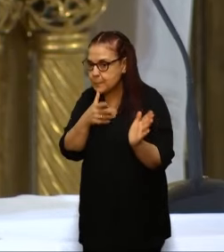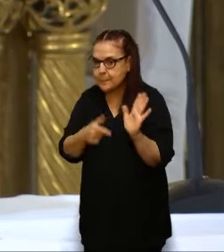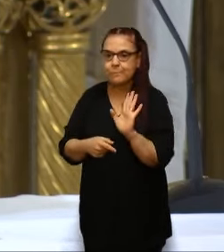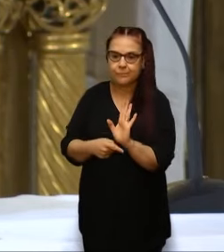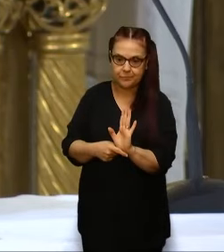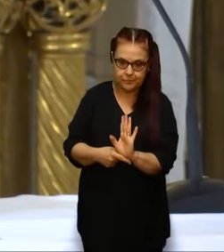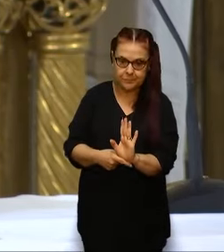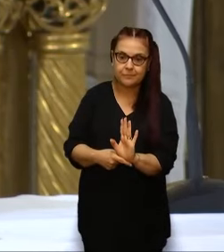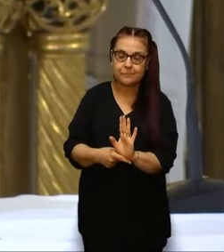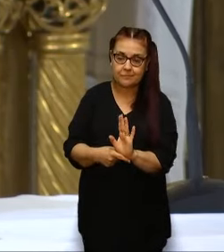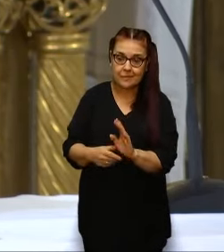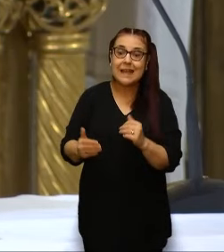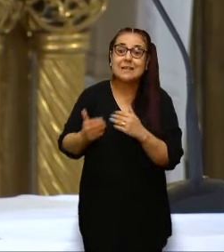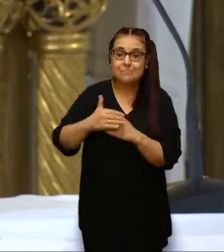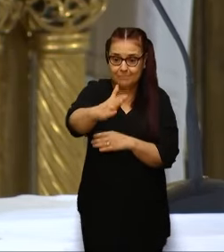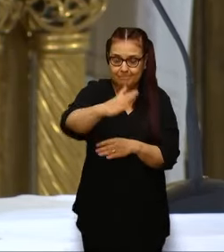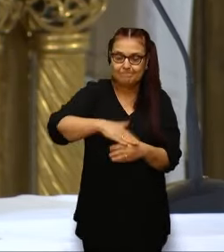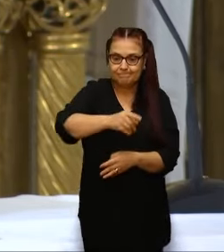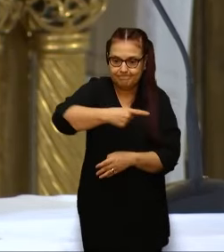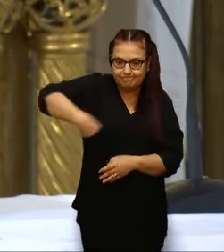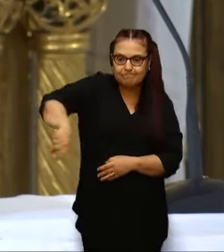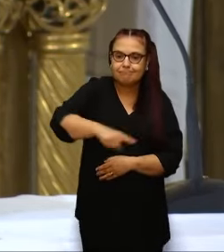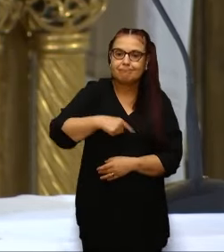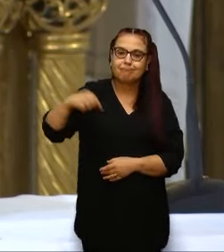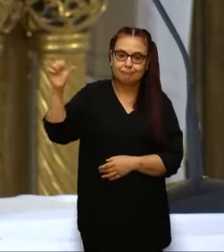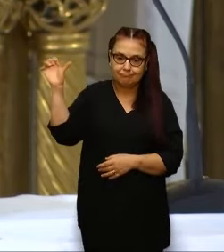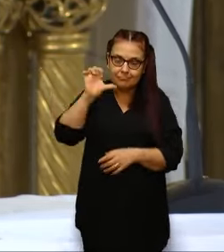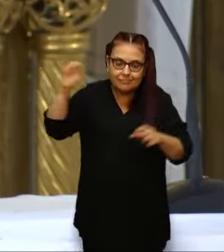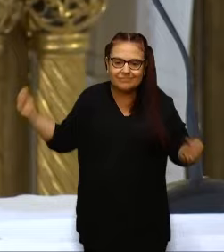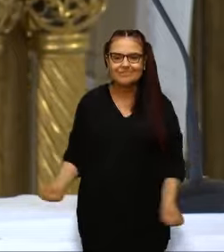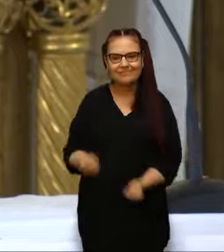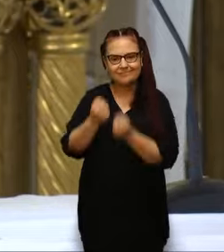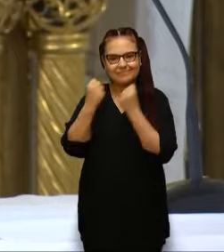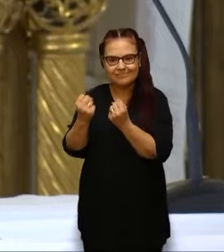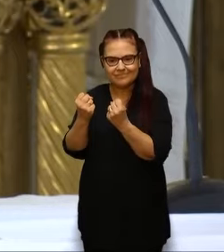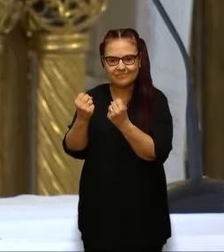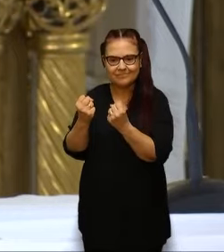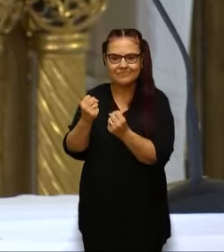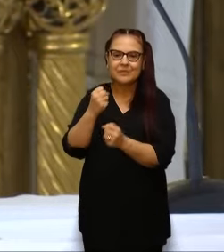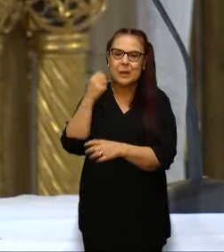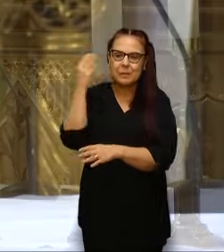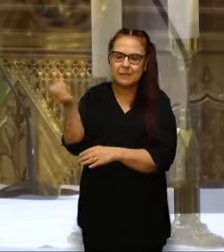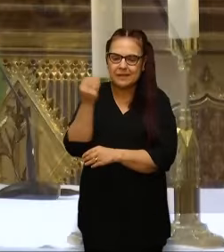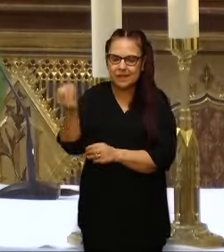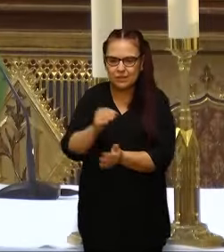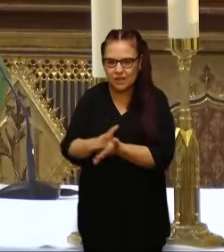Y ahora te presentamos. Él será para nosotros bebida de salvación.